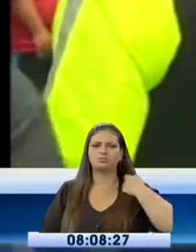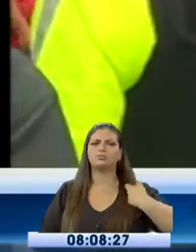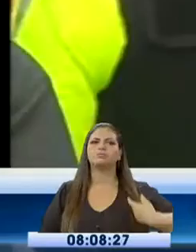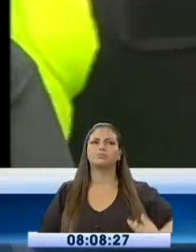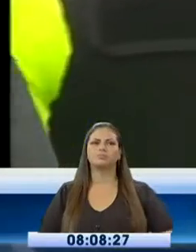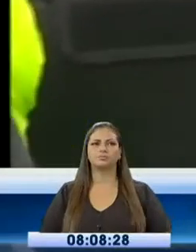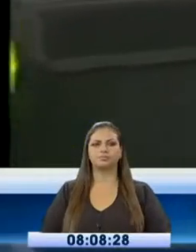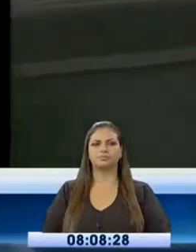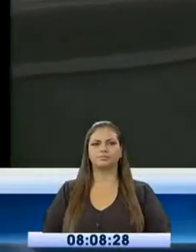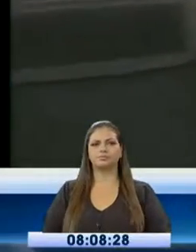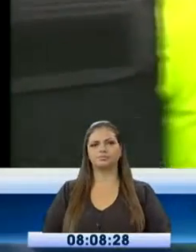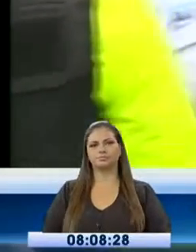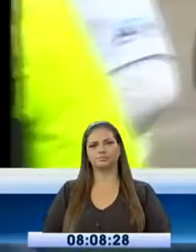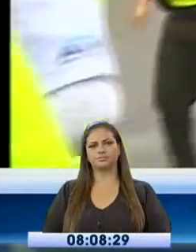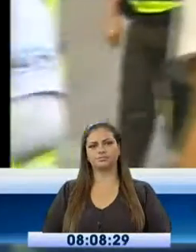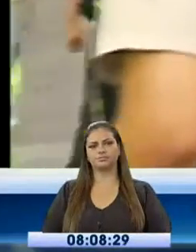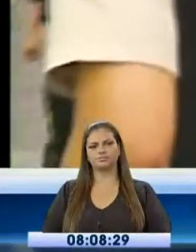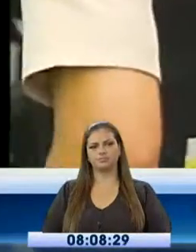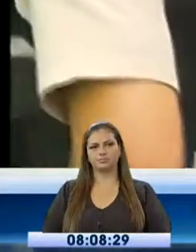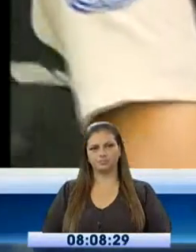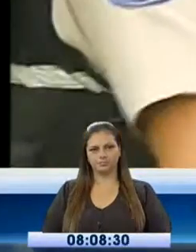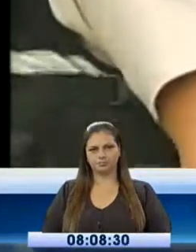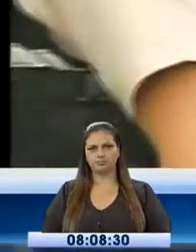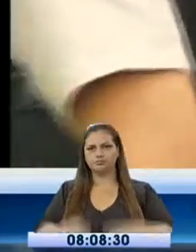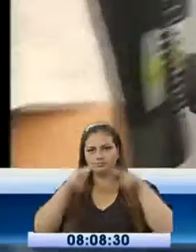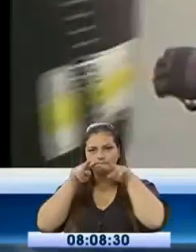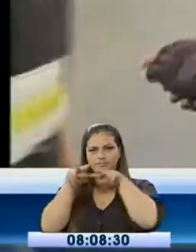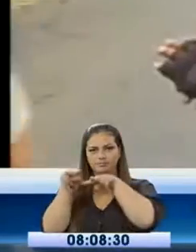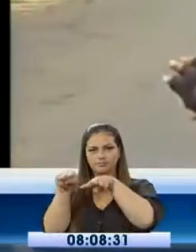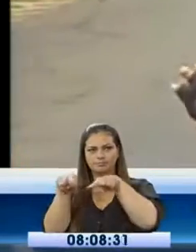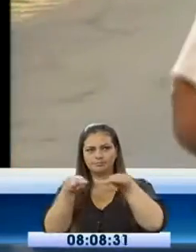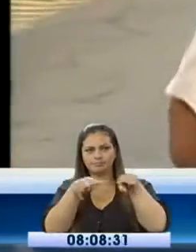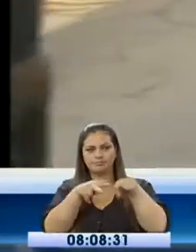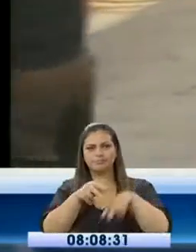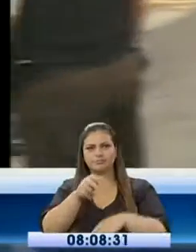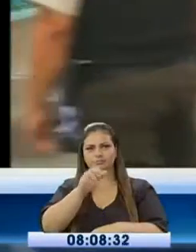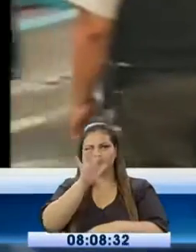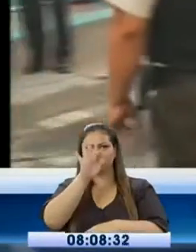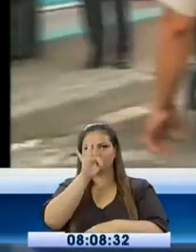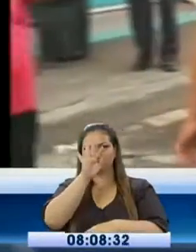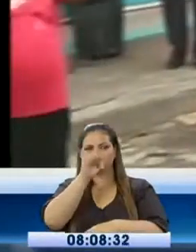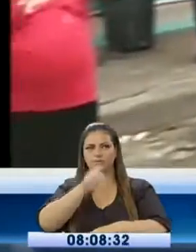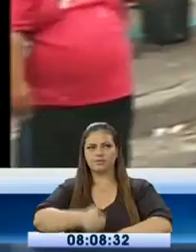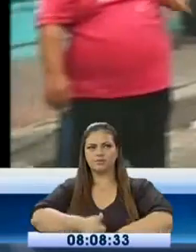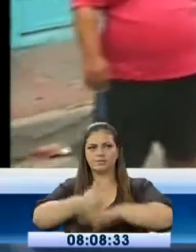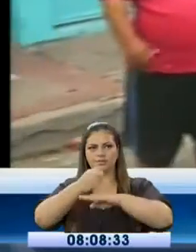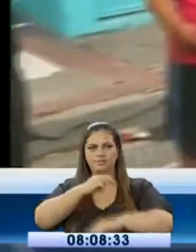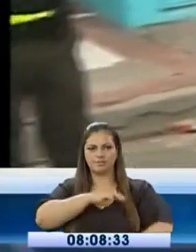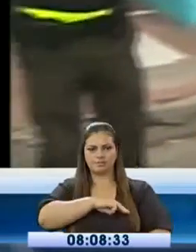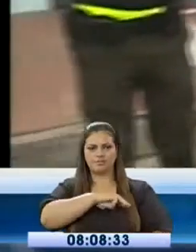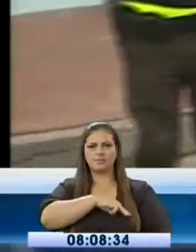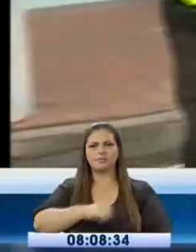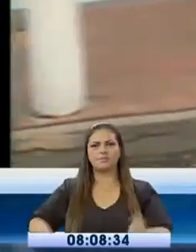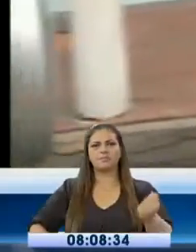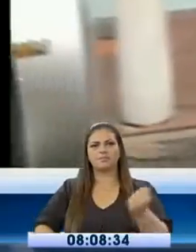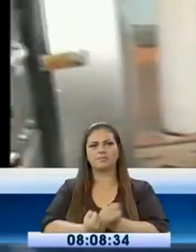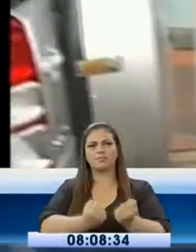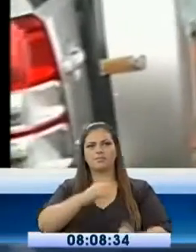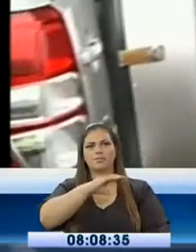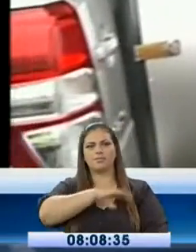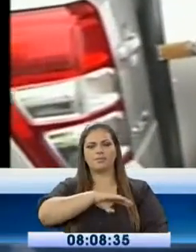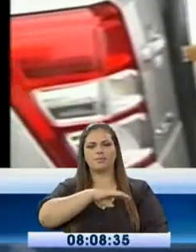los establecimientos educativos. Y aquí vemos que también la Autoridad de Tránsito Municipal está colaborando con la revisión